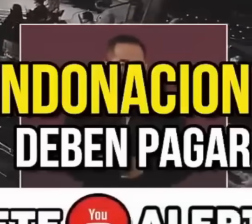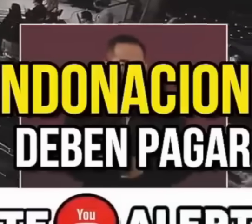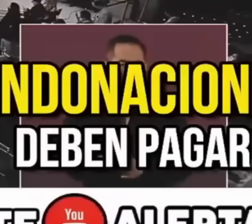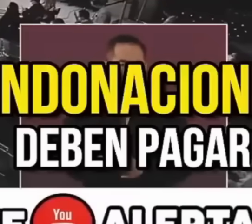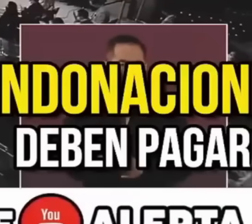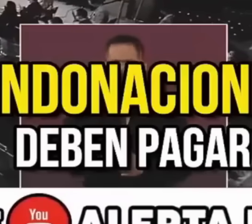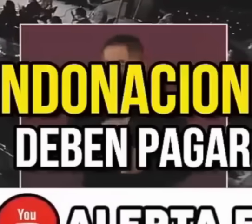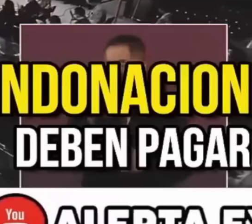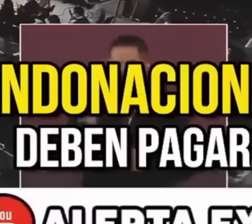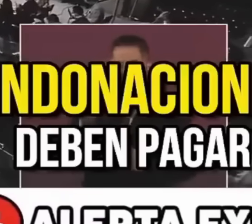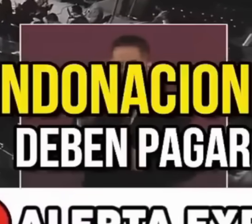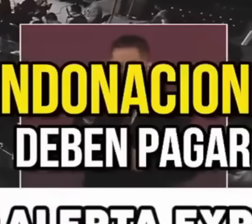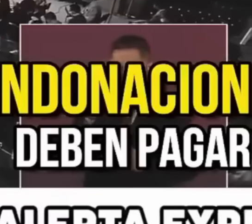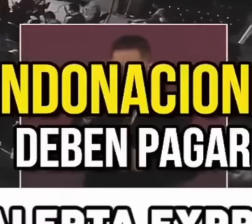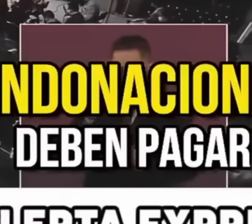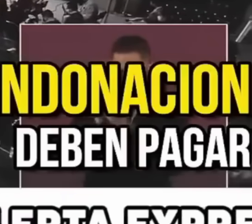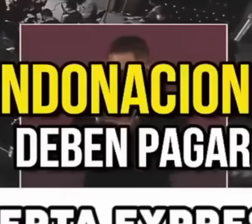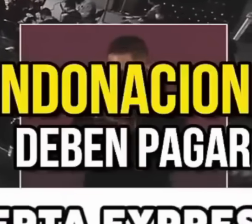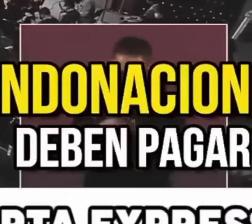ya se define una cantidad